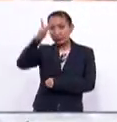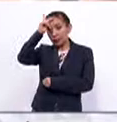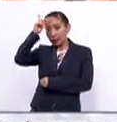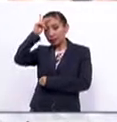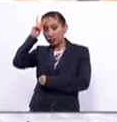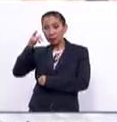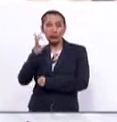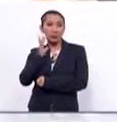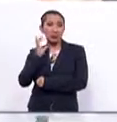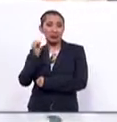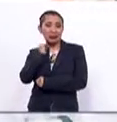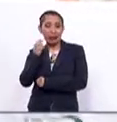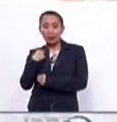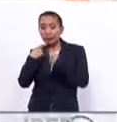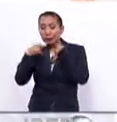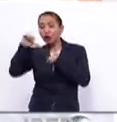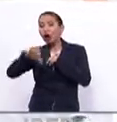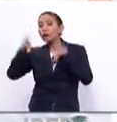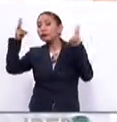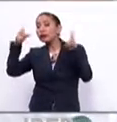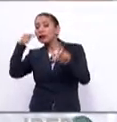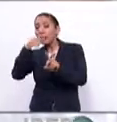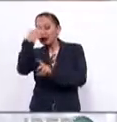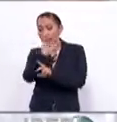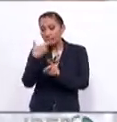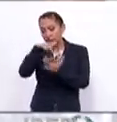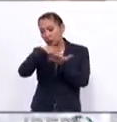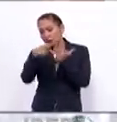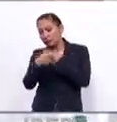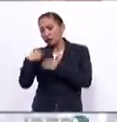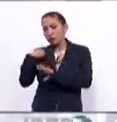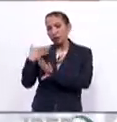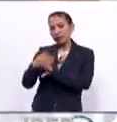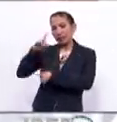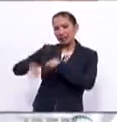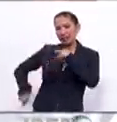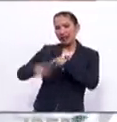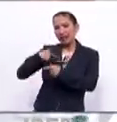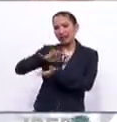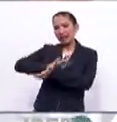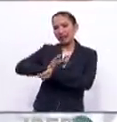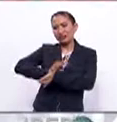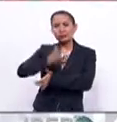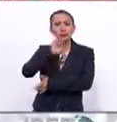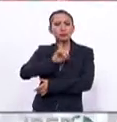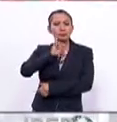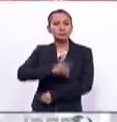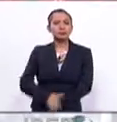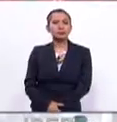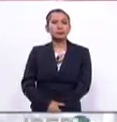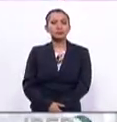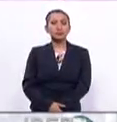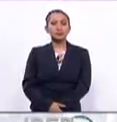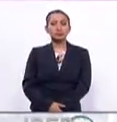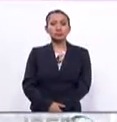el Parlamento dedicó su debate de hoy a la revisión de proyectos contra la violencia y la discriminación de género.